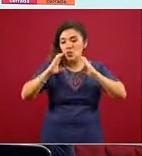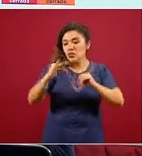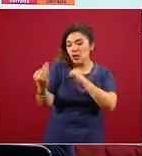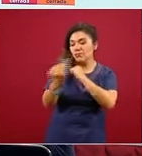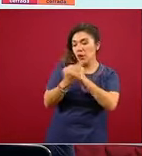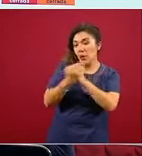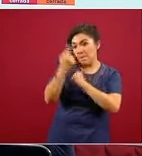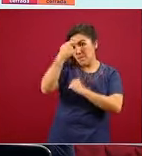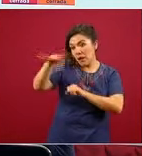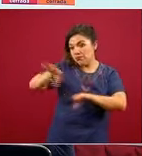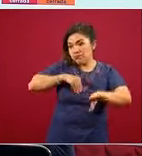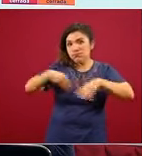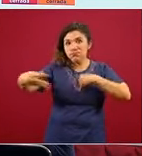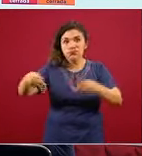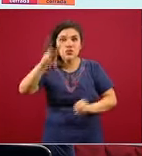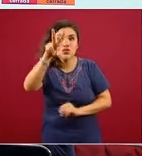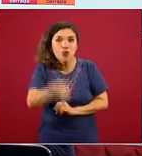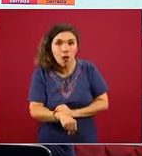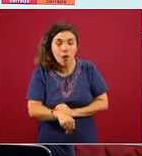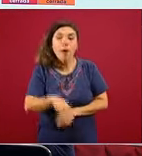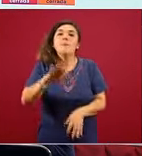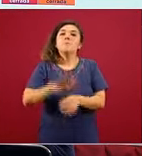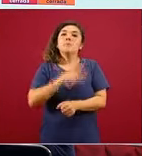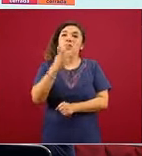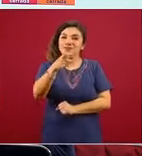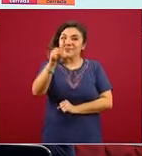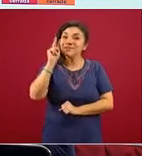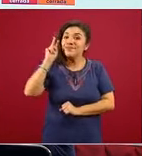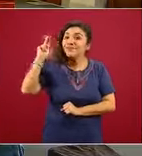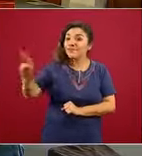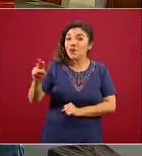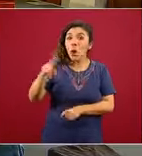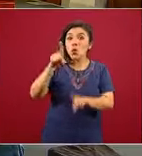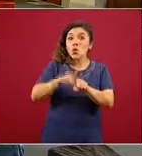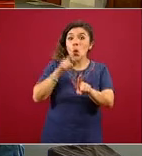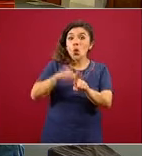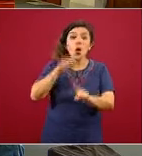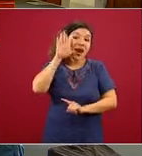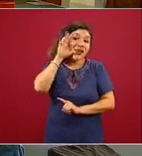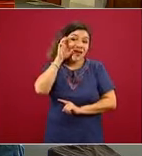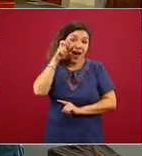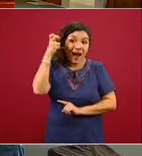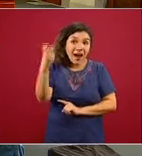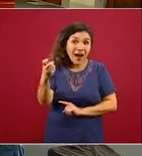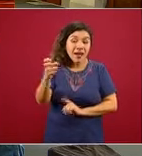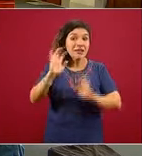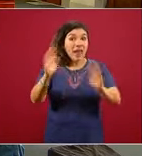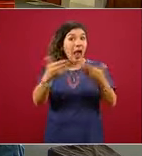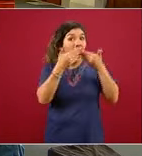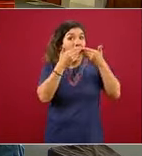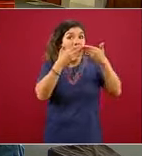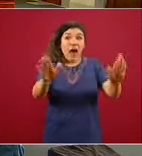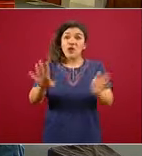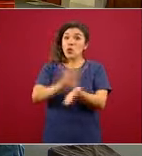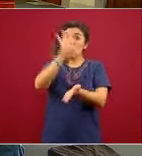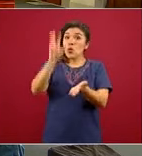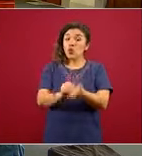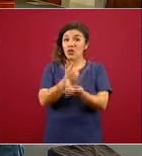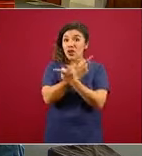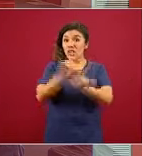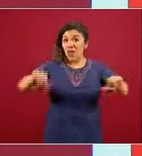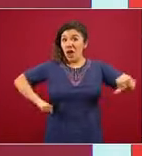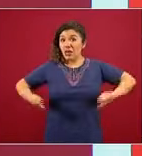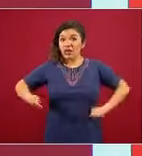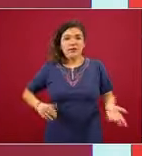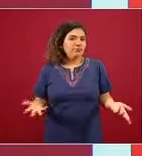para evitar enfermarme. Por eso ustedes van a ver que en los colores naranja no es que hay una apertura ya de las actividades